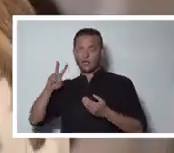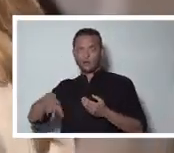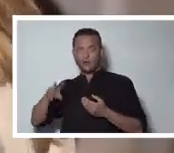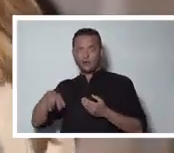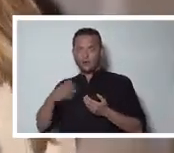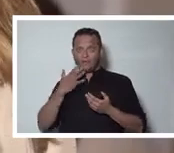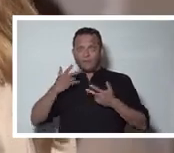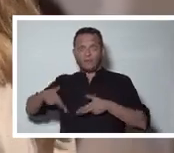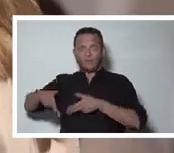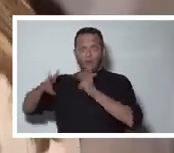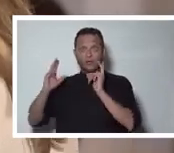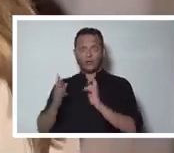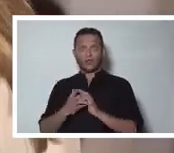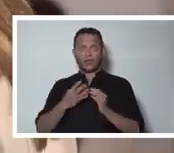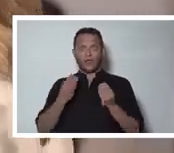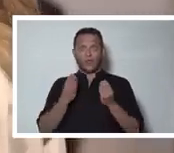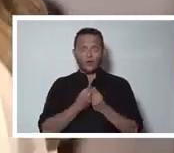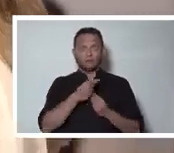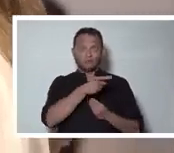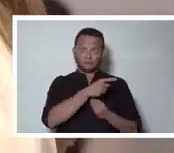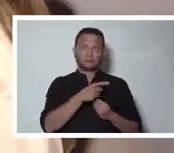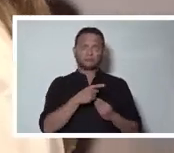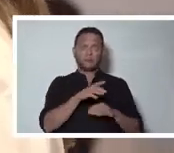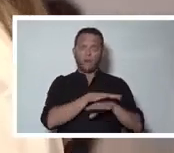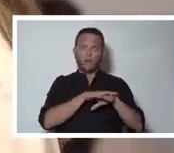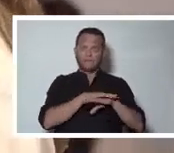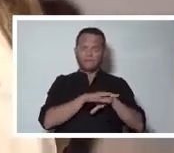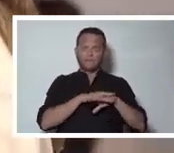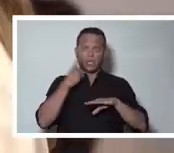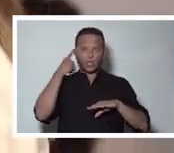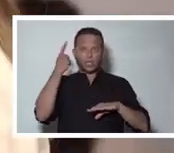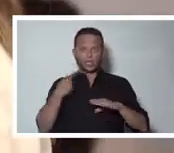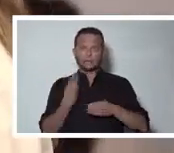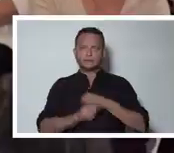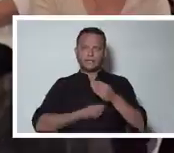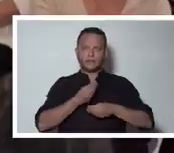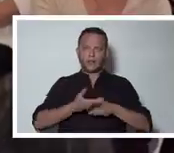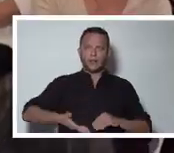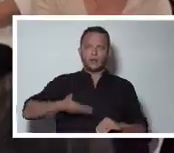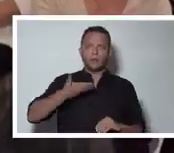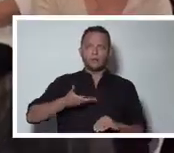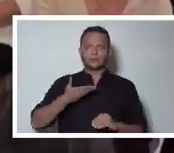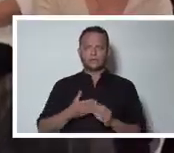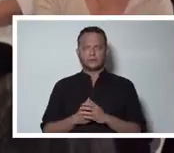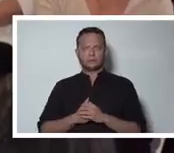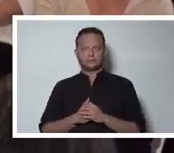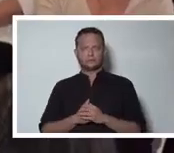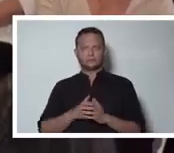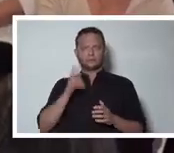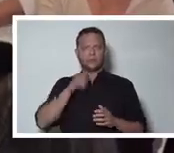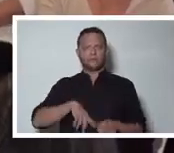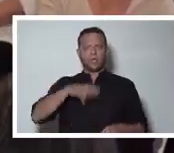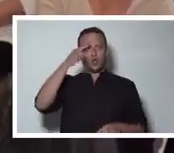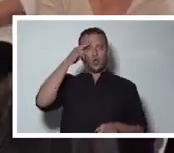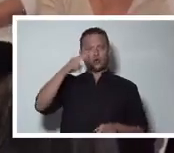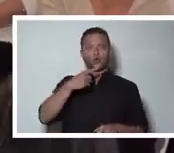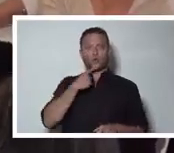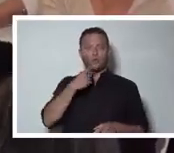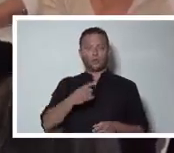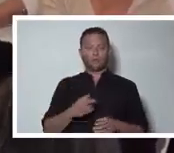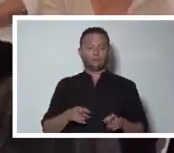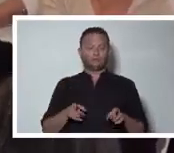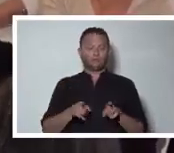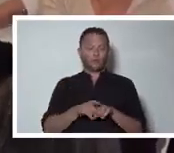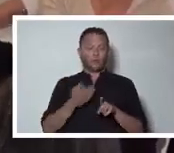en nuestra democracia con lo que este ministerio está haciendo Y también tengo el honor de deciros como